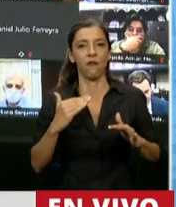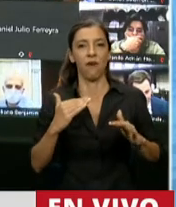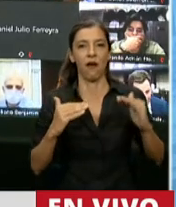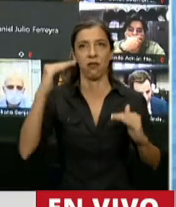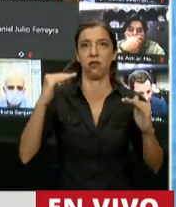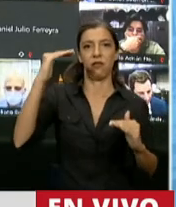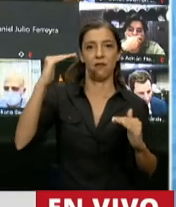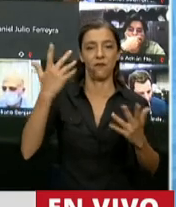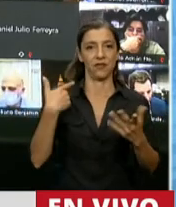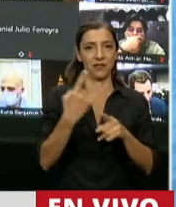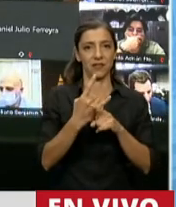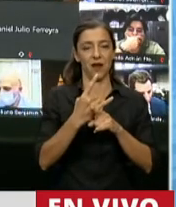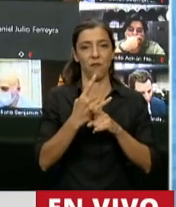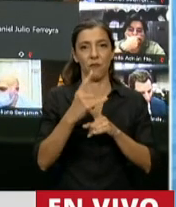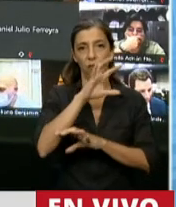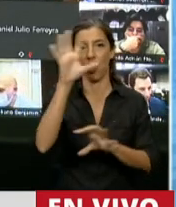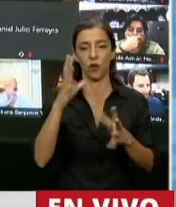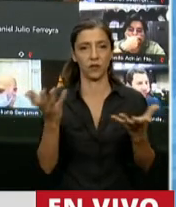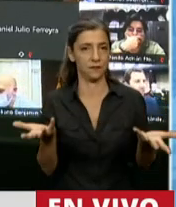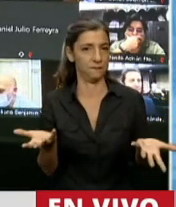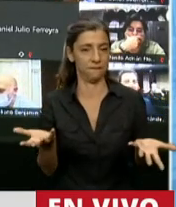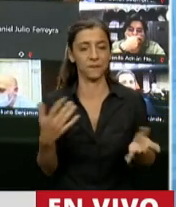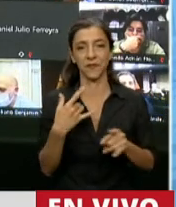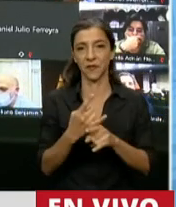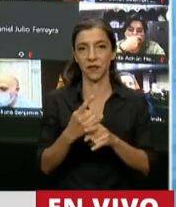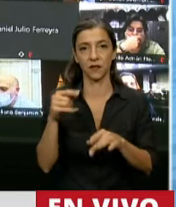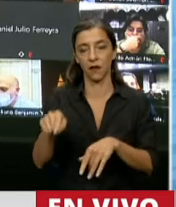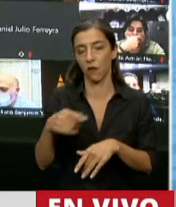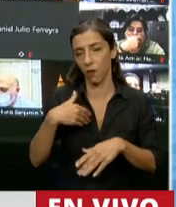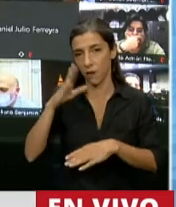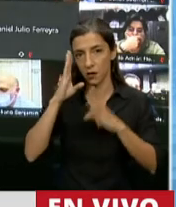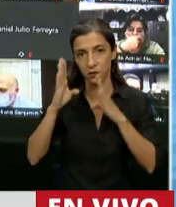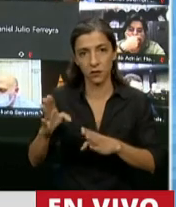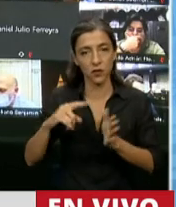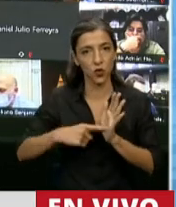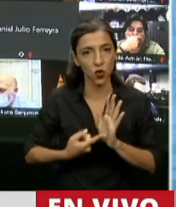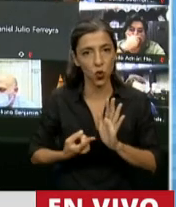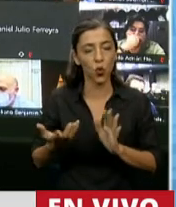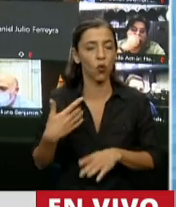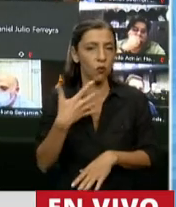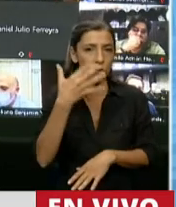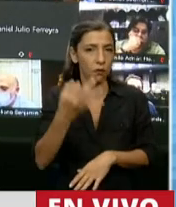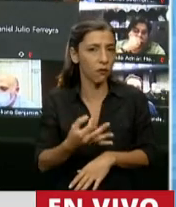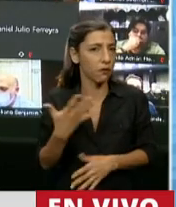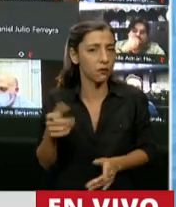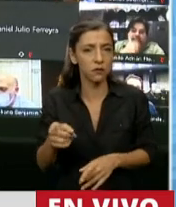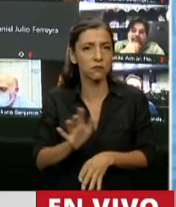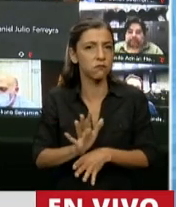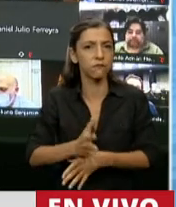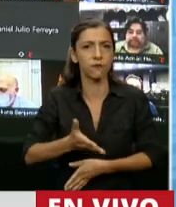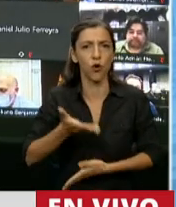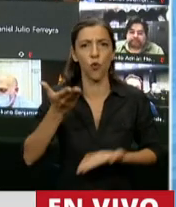situación que termina siempre contribuyendo con la macrocefalia es algo verdaderamente injusto